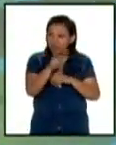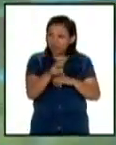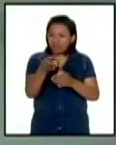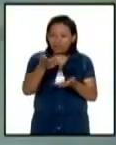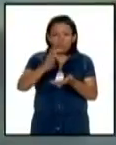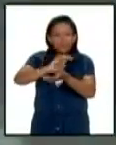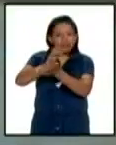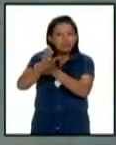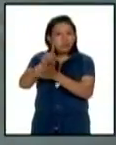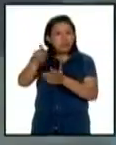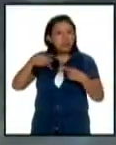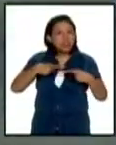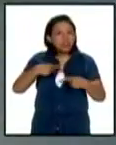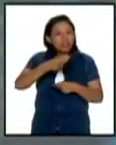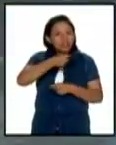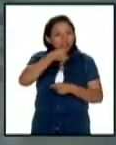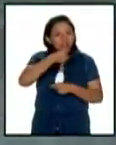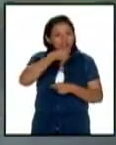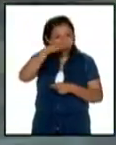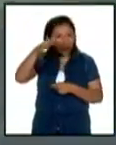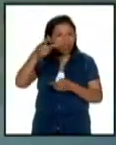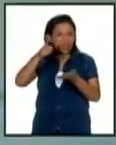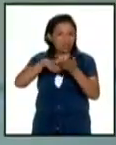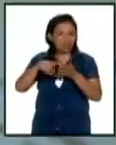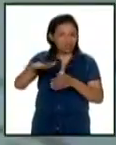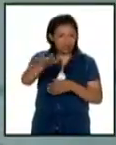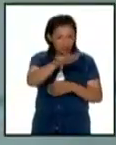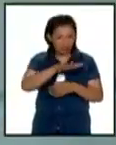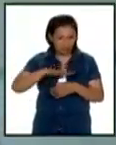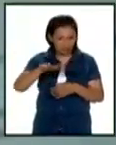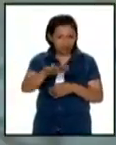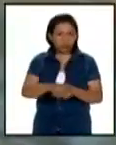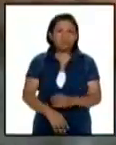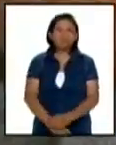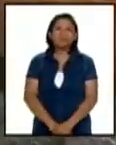las personas adultas mayores en nuestra sociedad.